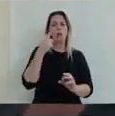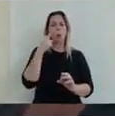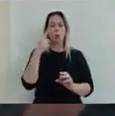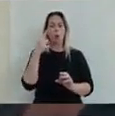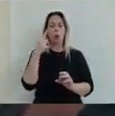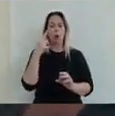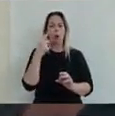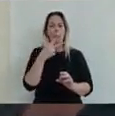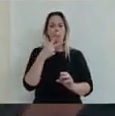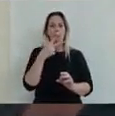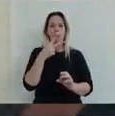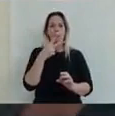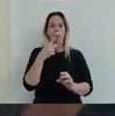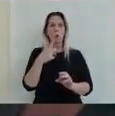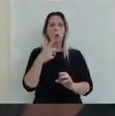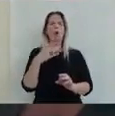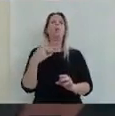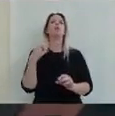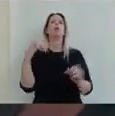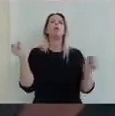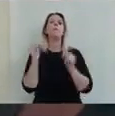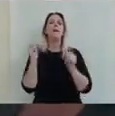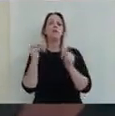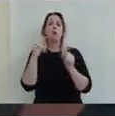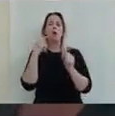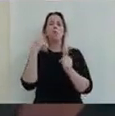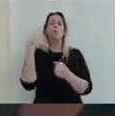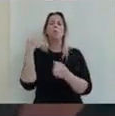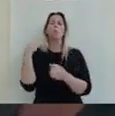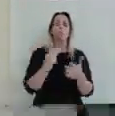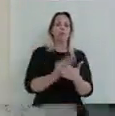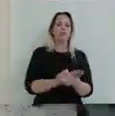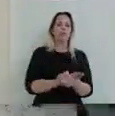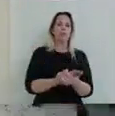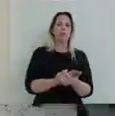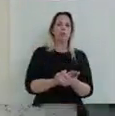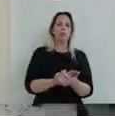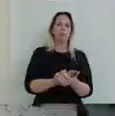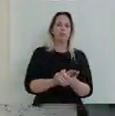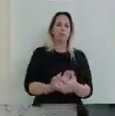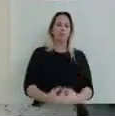para presentar el detalle en qué se gastó. Por eso yo lo que...